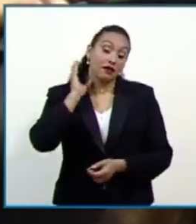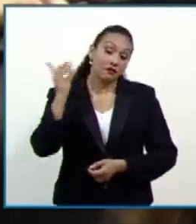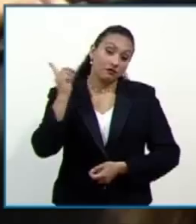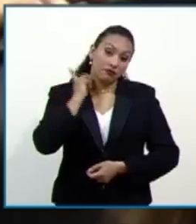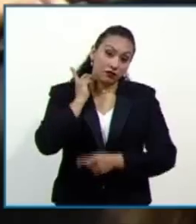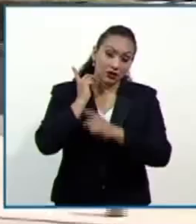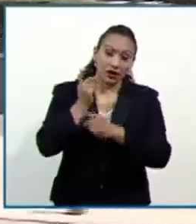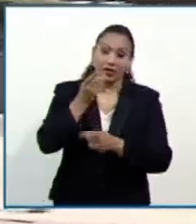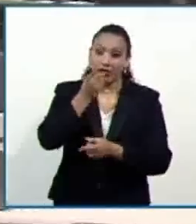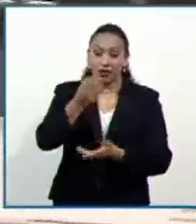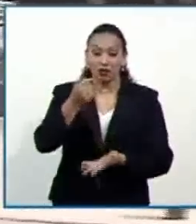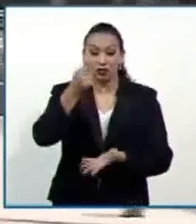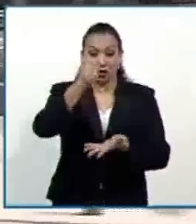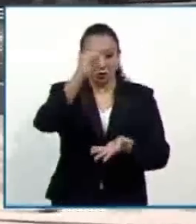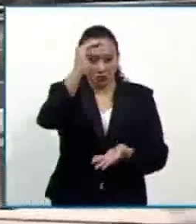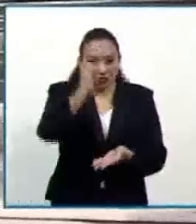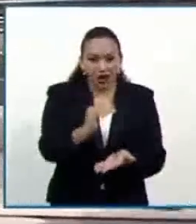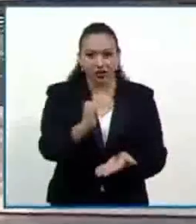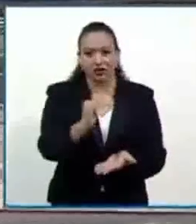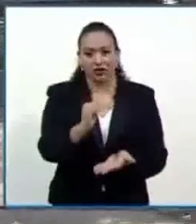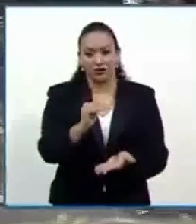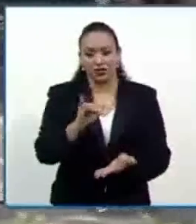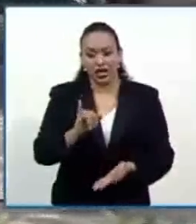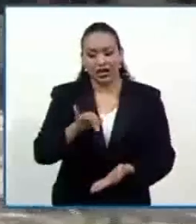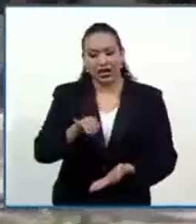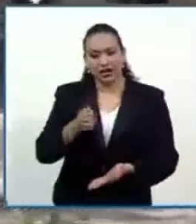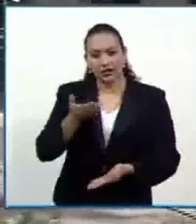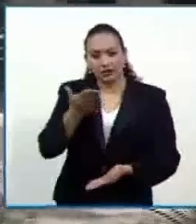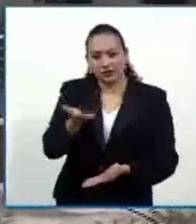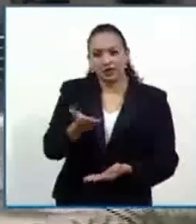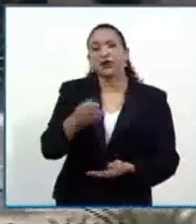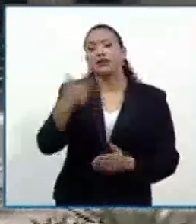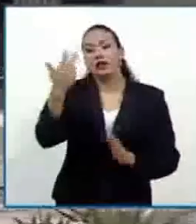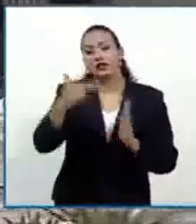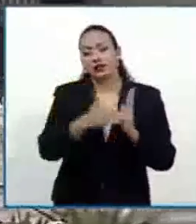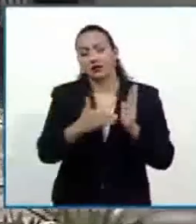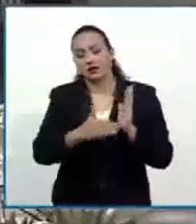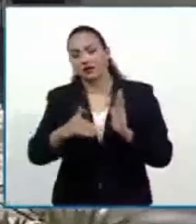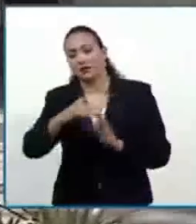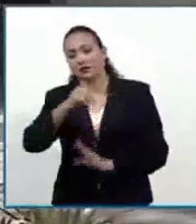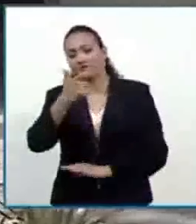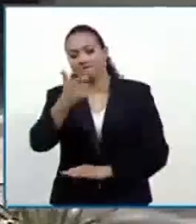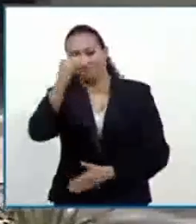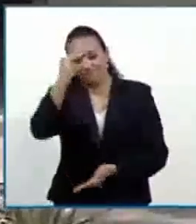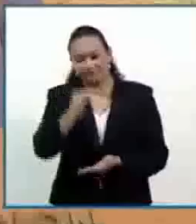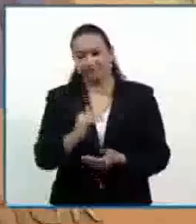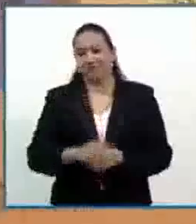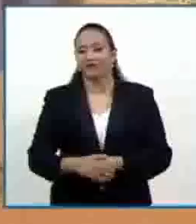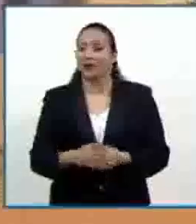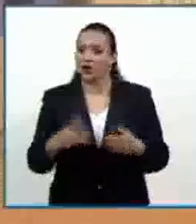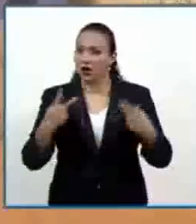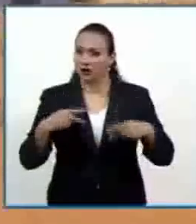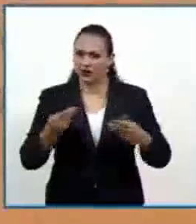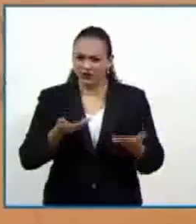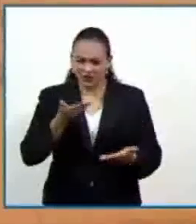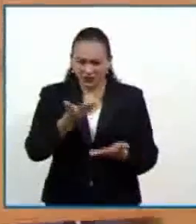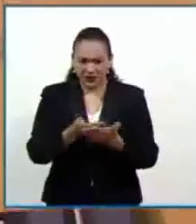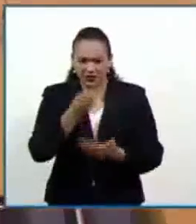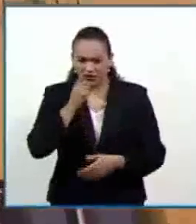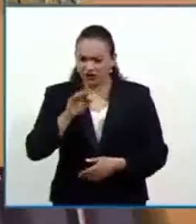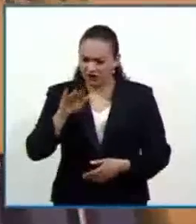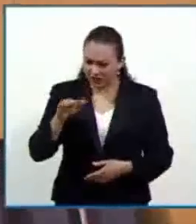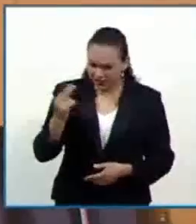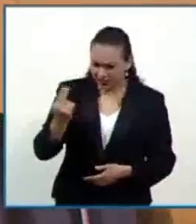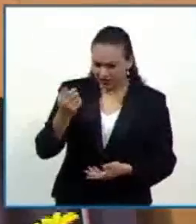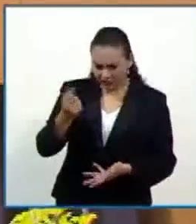Diputados redujo el presupuesto solicitado por el INE en más de 13,000 millones de pesos. Los promoventes cuestionan que dicha